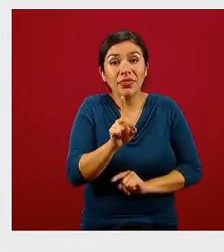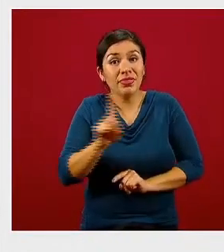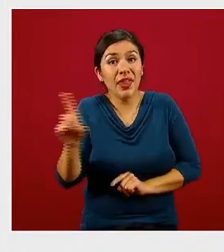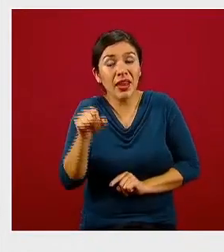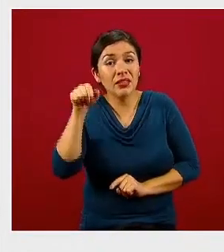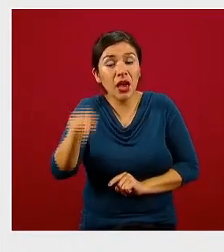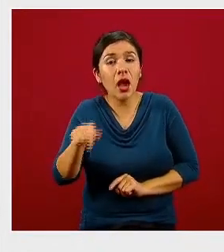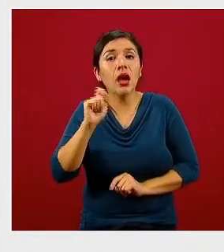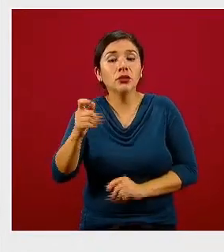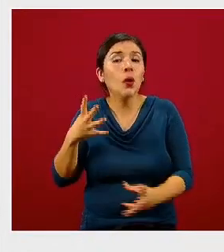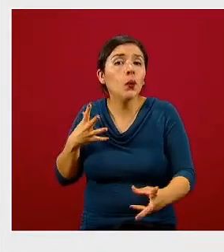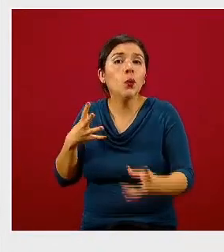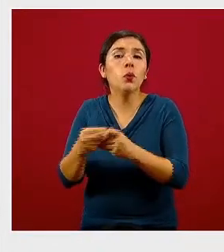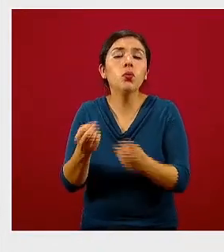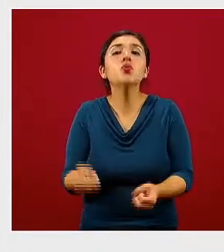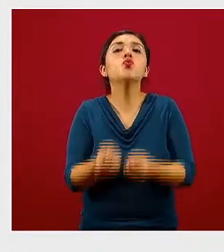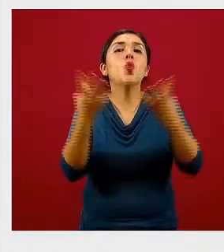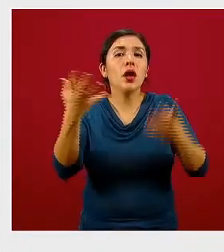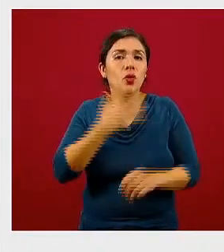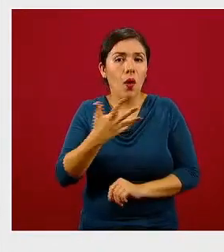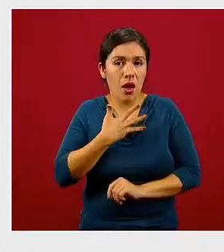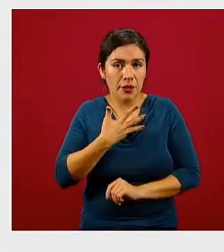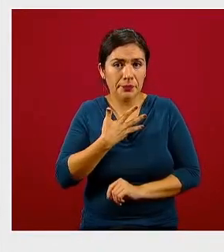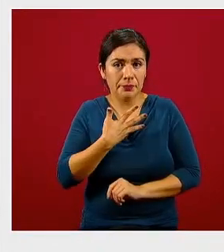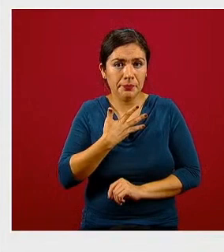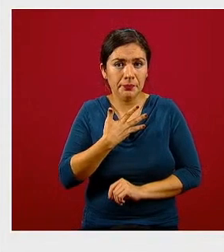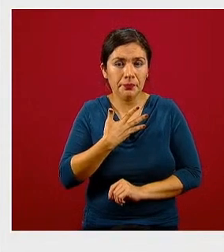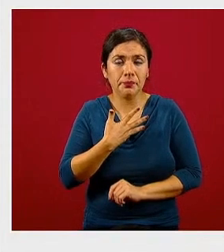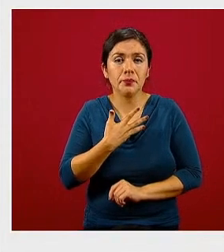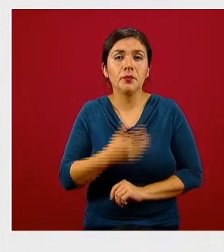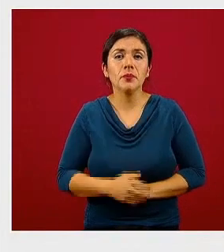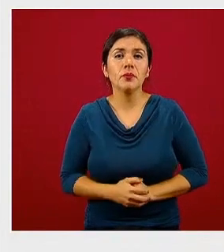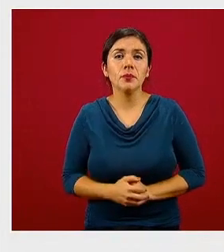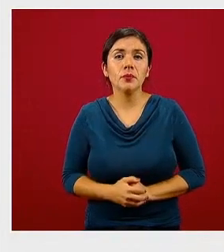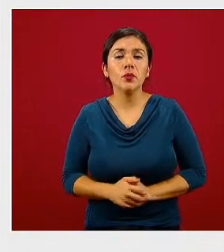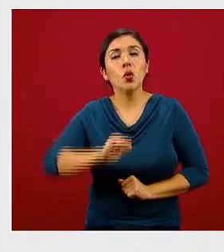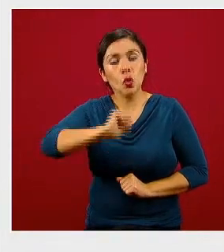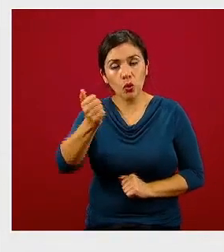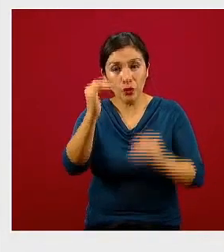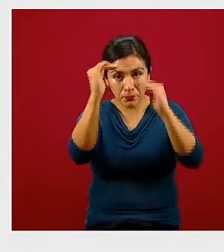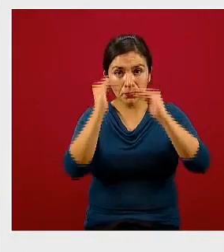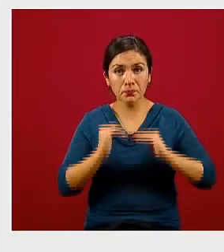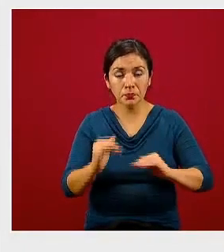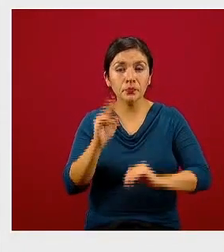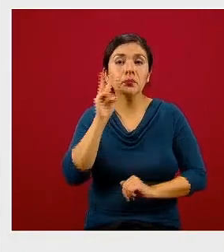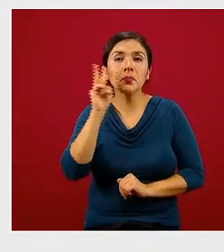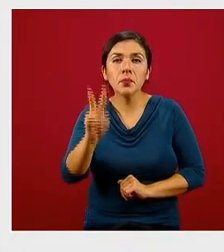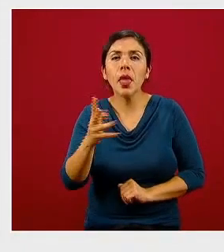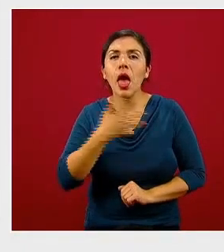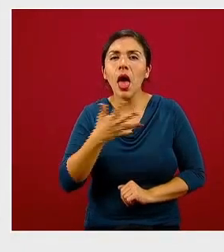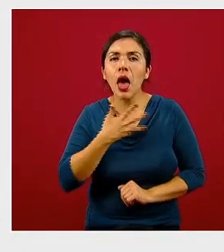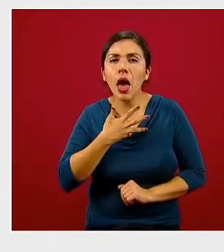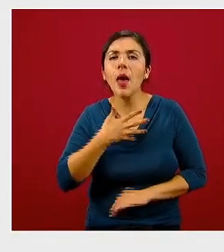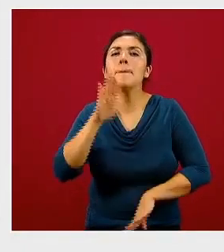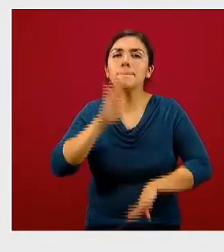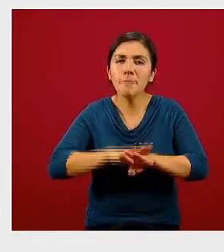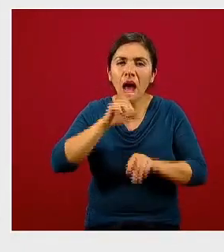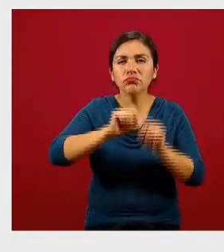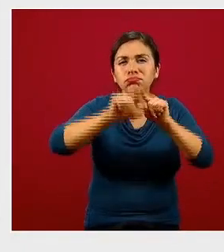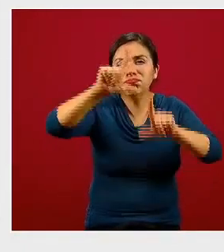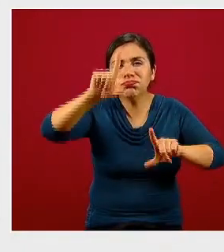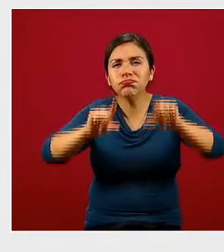derecha es cuántos casos acumulados ocurren. Y si vamos para abajo, vemos más proyecciones,